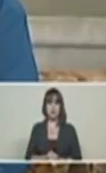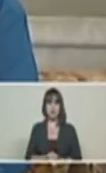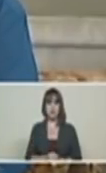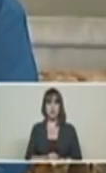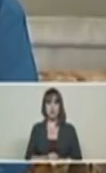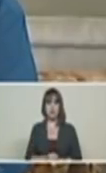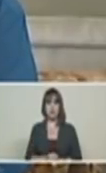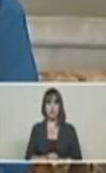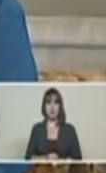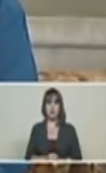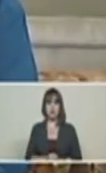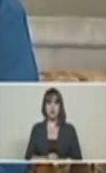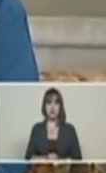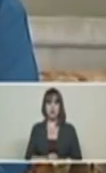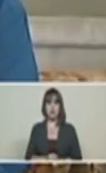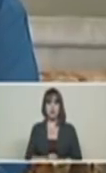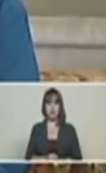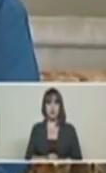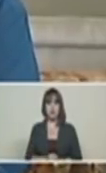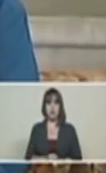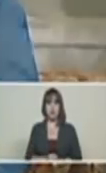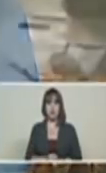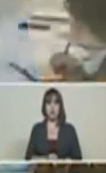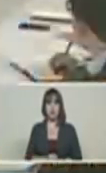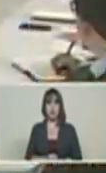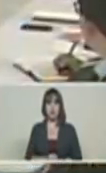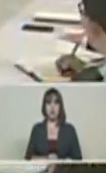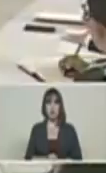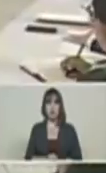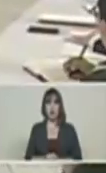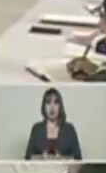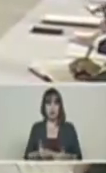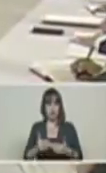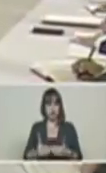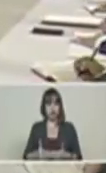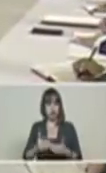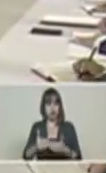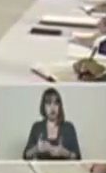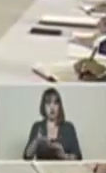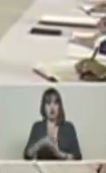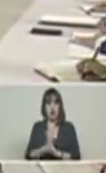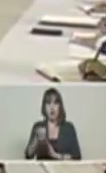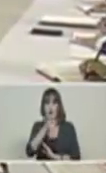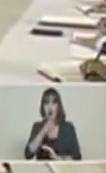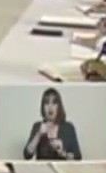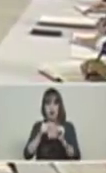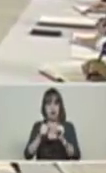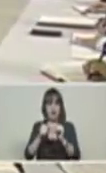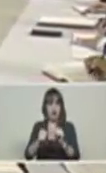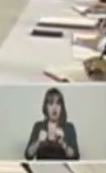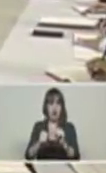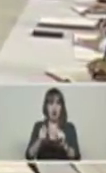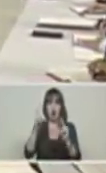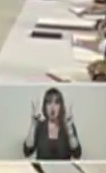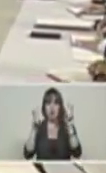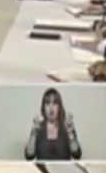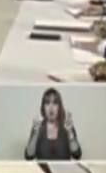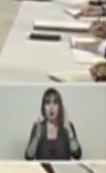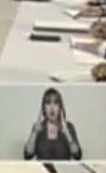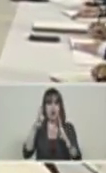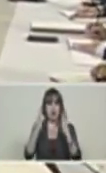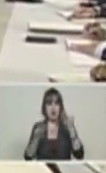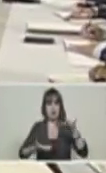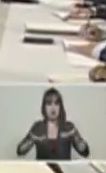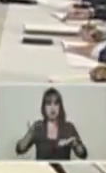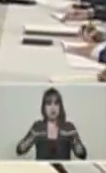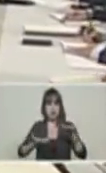bien apuntado, hacia la estabilidad de nuevos equilibrios económicos de una